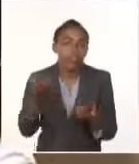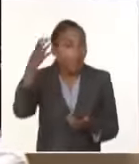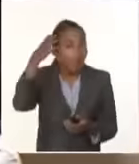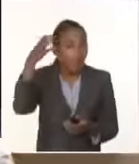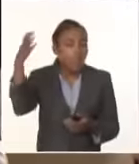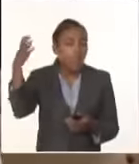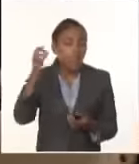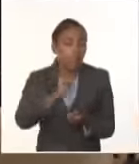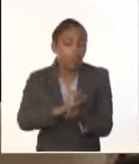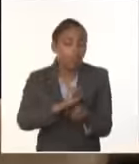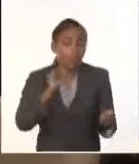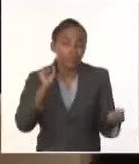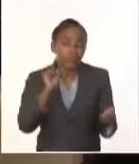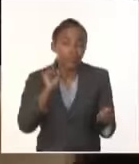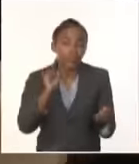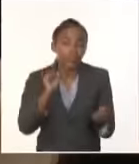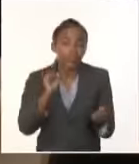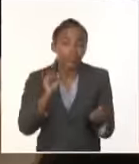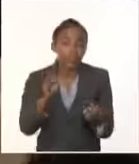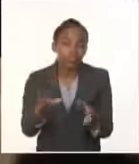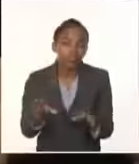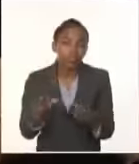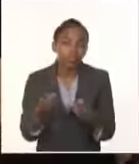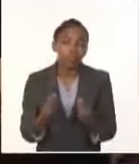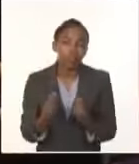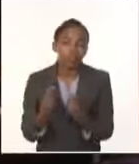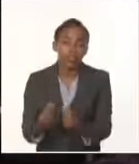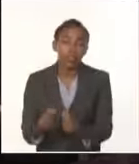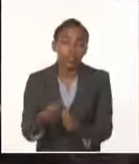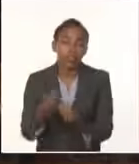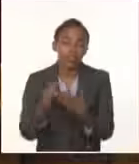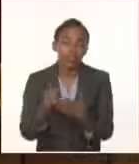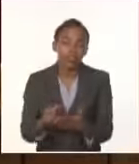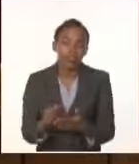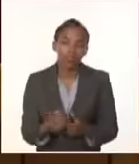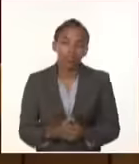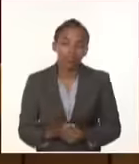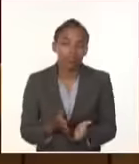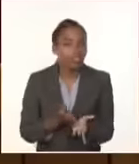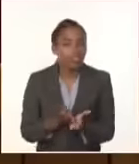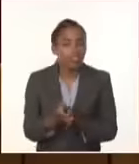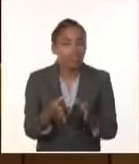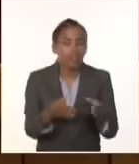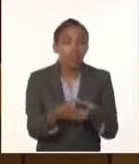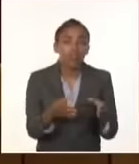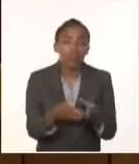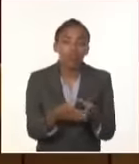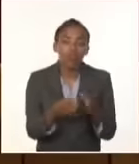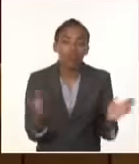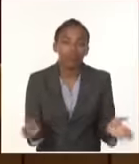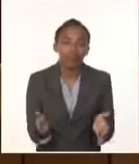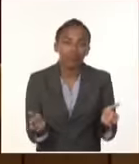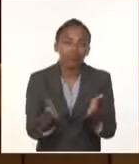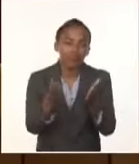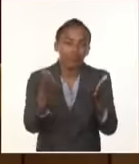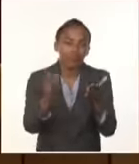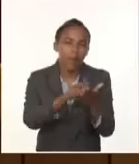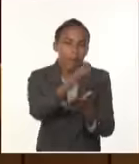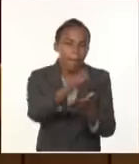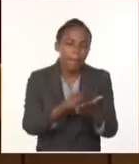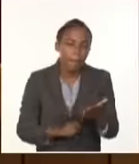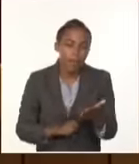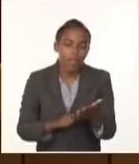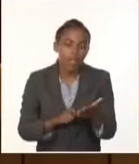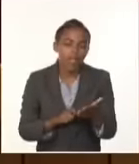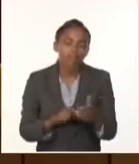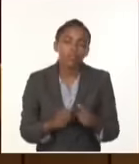soberanos que reciben sus beneficios. La mentira y las campañas para impulsarla son métodos consustanciales al